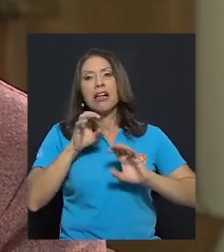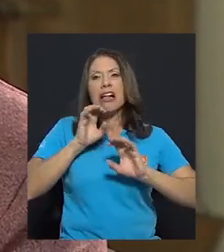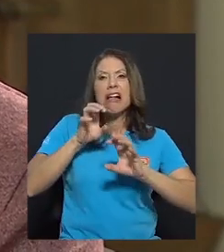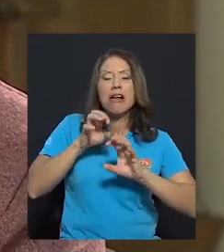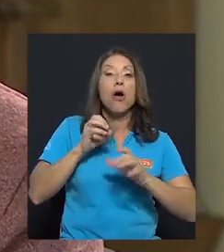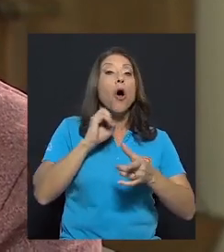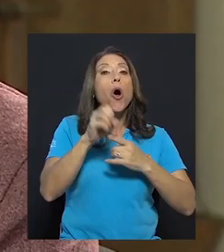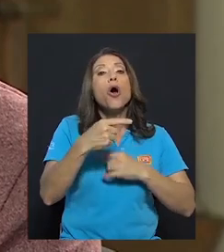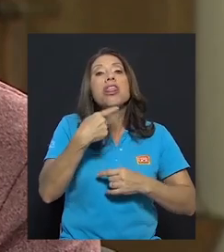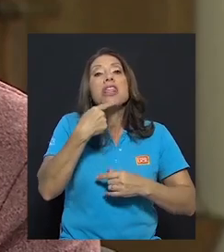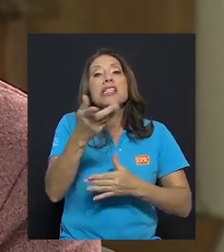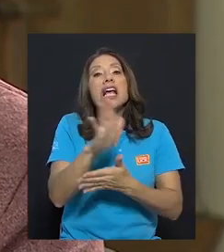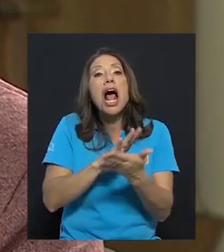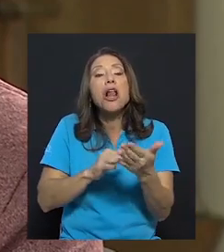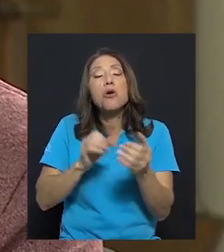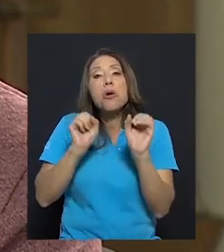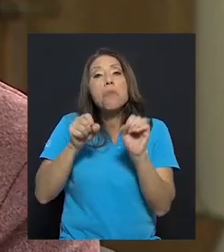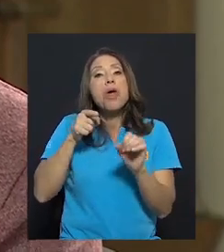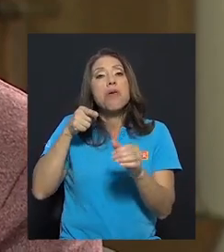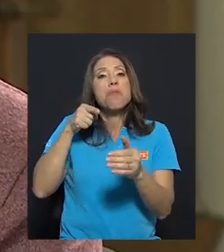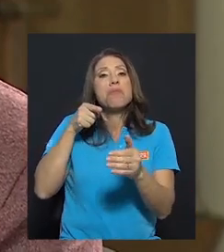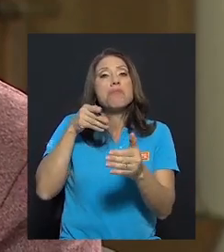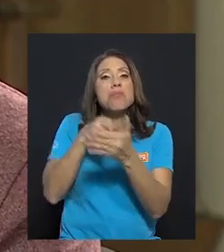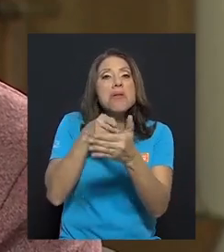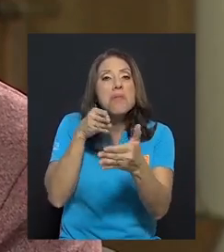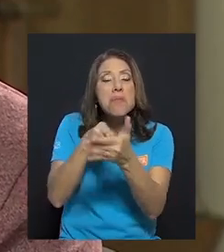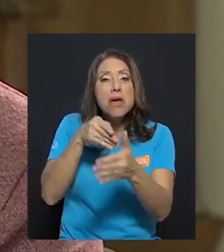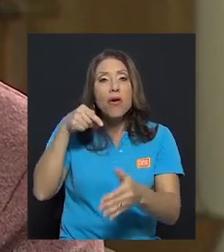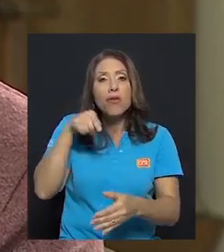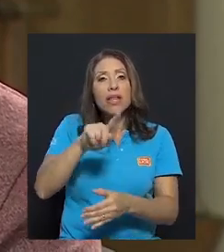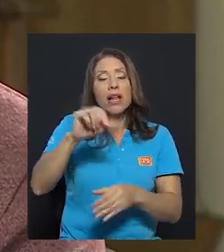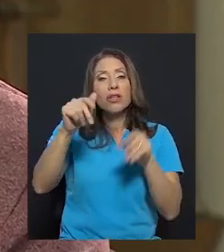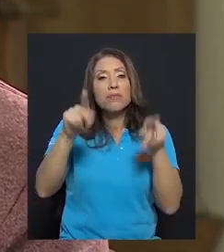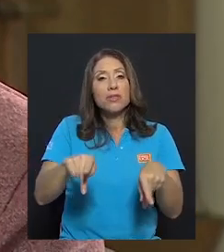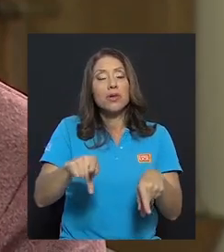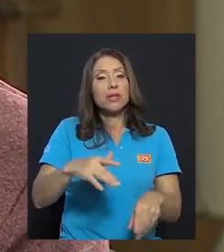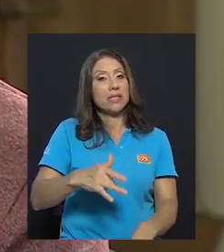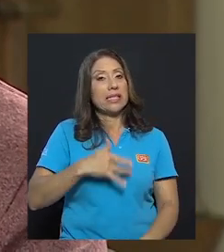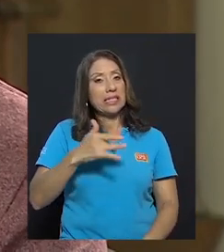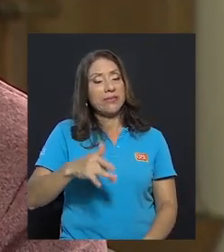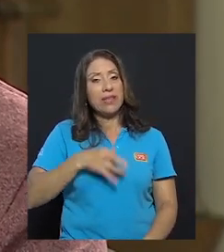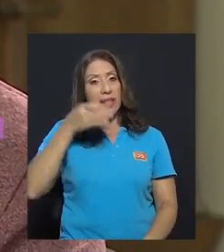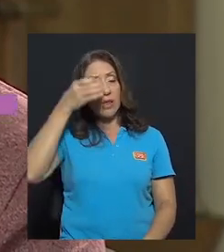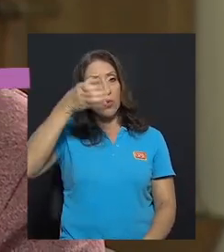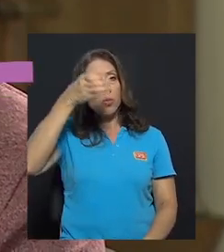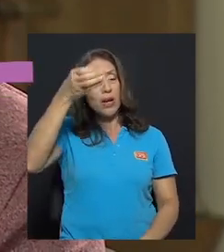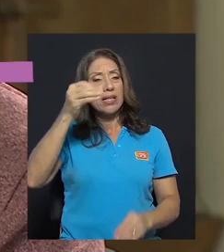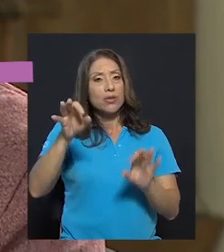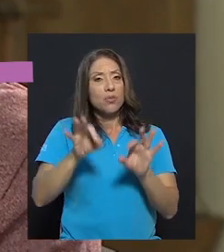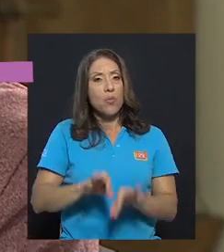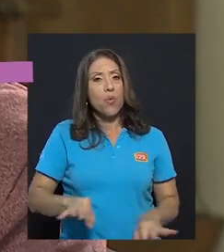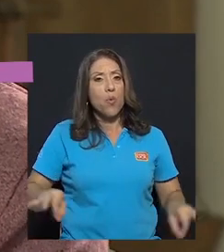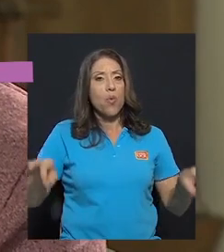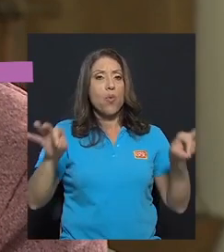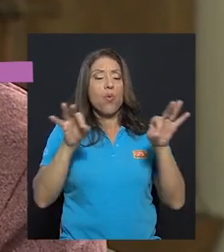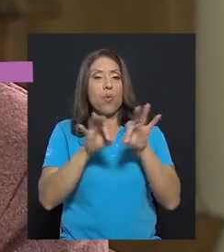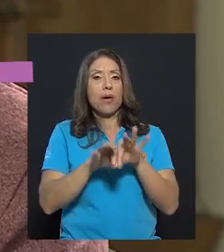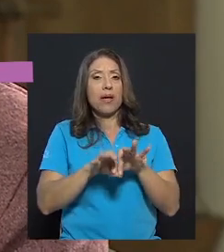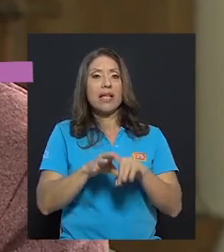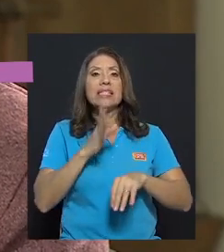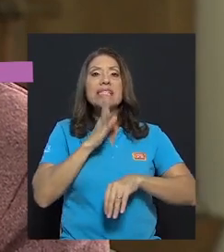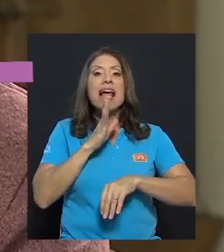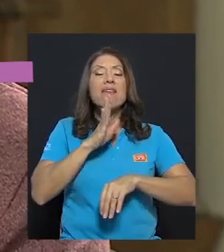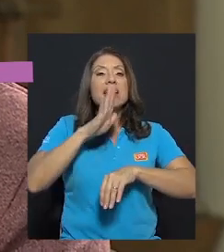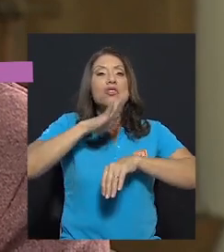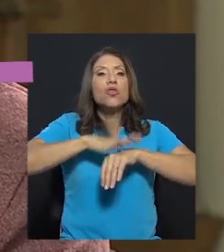cuenta que lo que estamos diciendo puede ofender a los otros. La sensibilidad cultural es sumamente importante. Se habla de la inclusión de